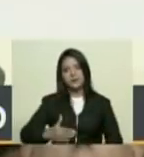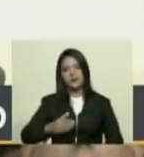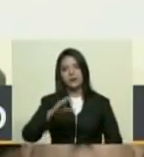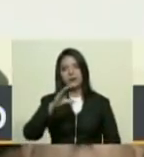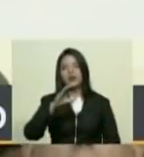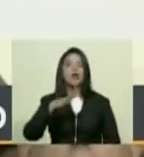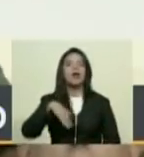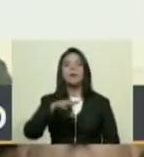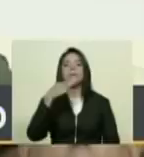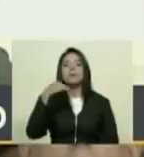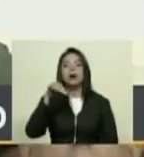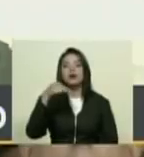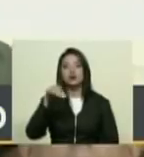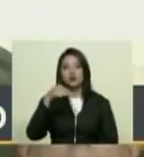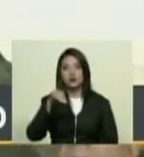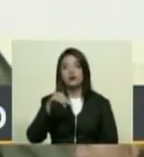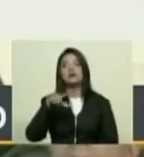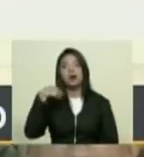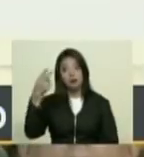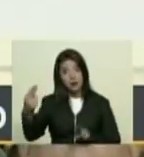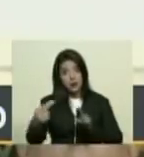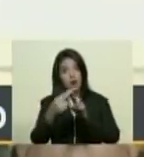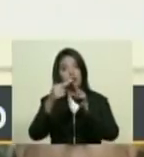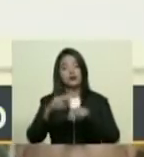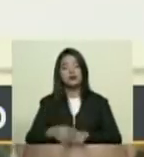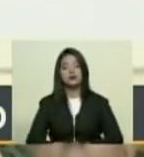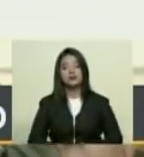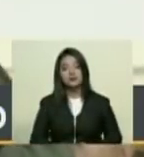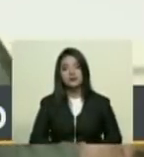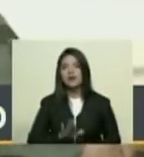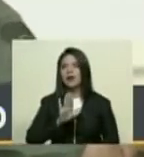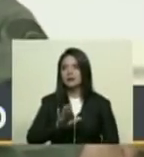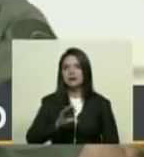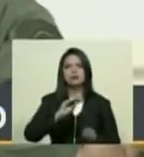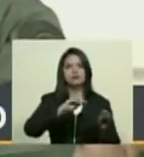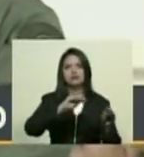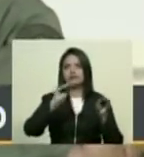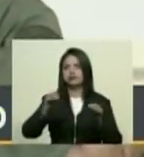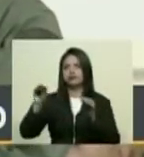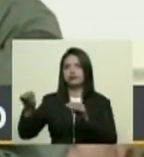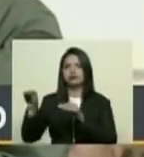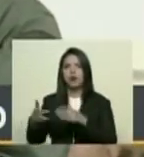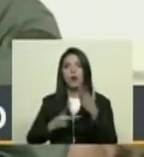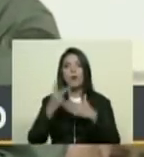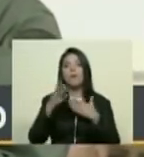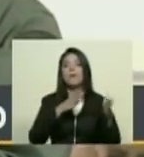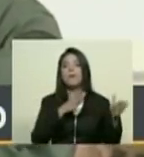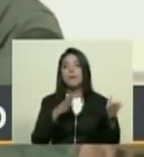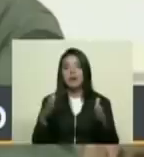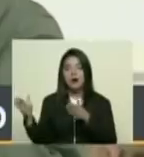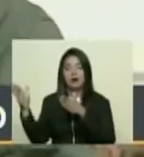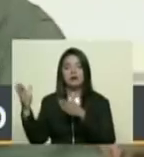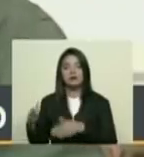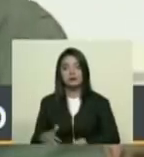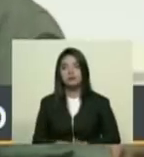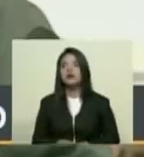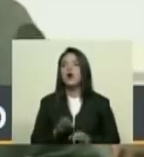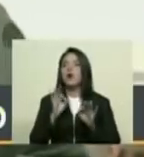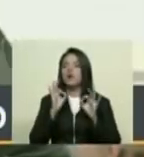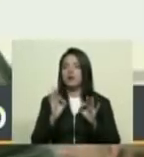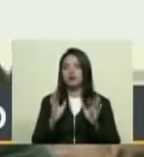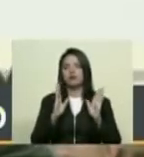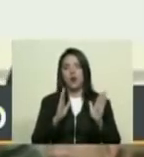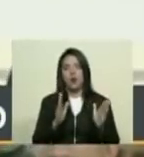Paramaconi, en Maturín. Allá nos vemos. Y así sucesivamente, a través de un plan bien